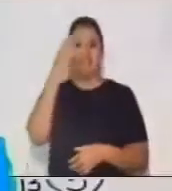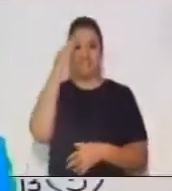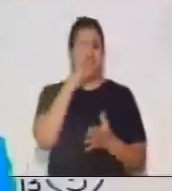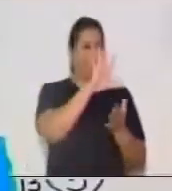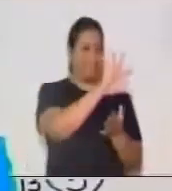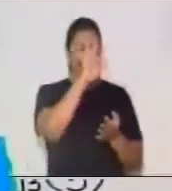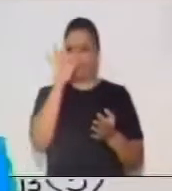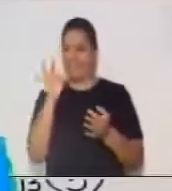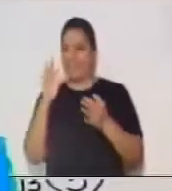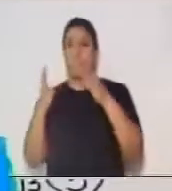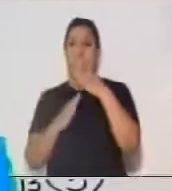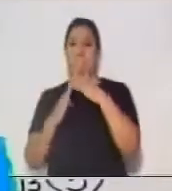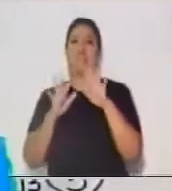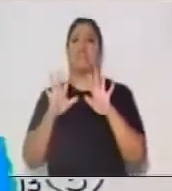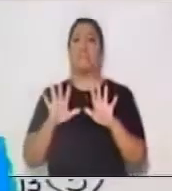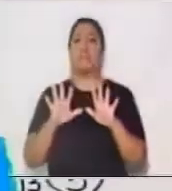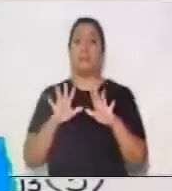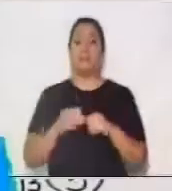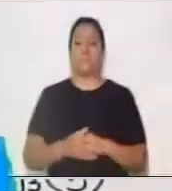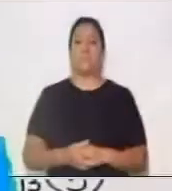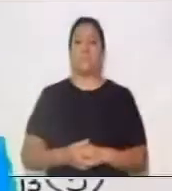¿Para rebasar por la izquierda?